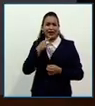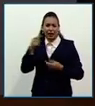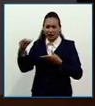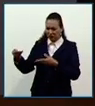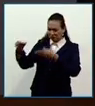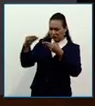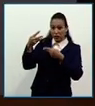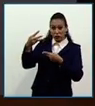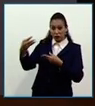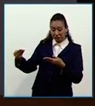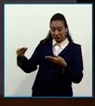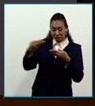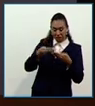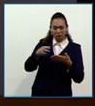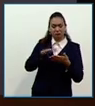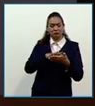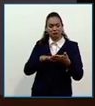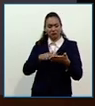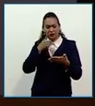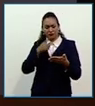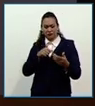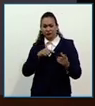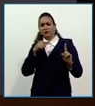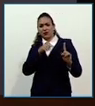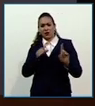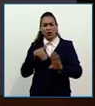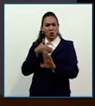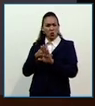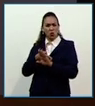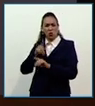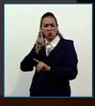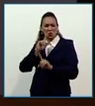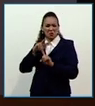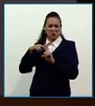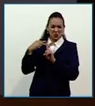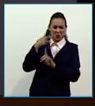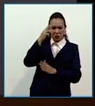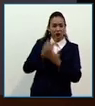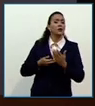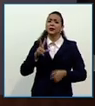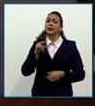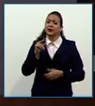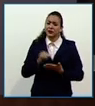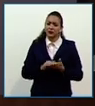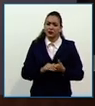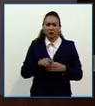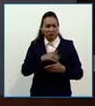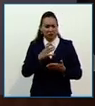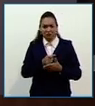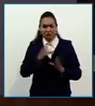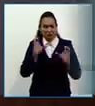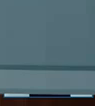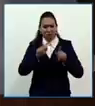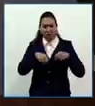procedencia, ya que el caso no involucra un tema de constitucionalidad ni la emisión de un criterio novedoso.